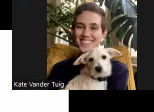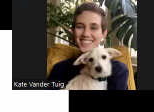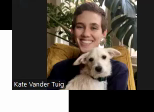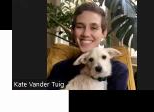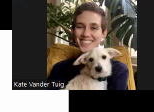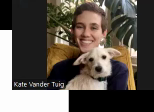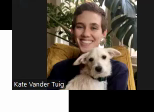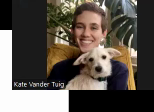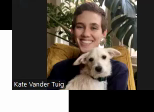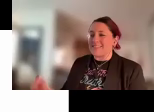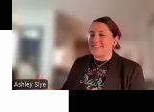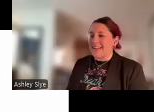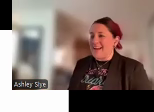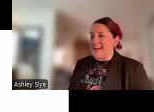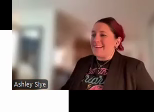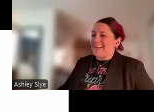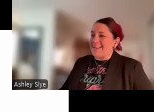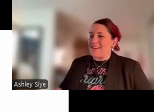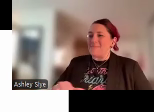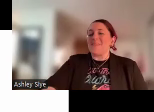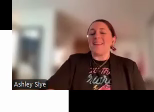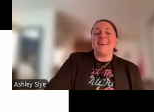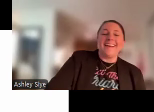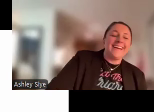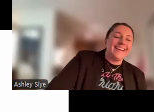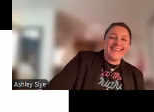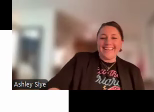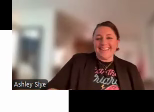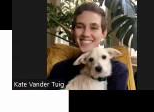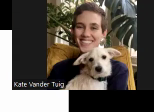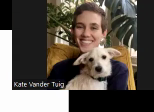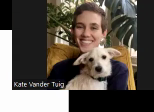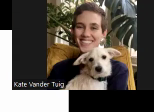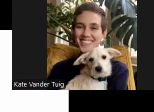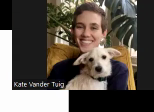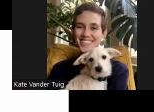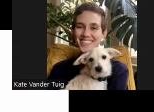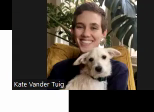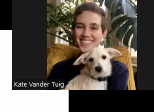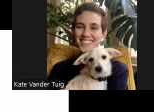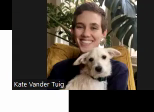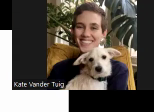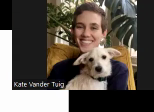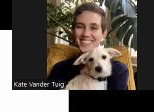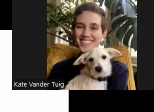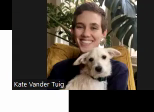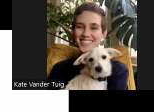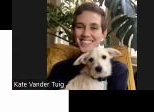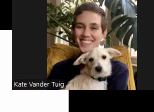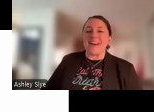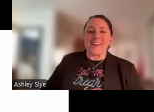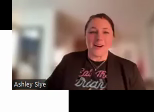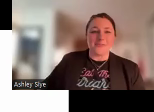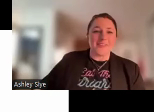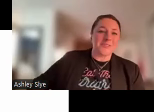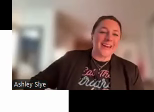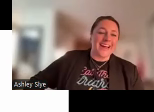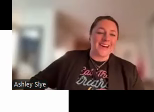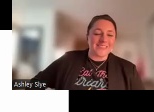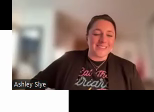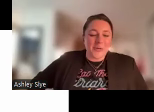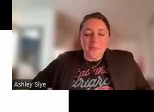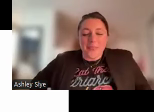Ashley, creo que estás en mute y no te podemos escuchar. Sí, claro, me tenía que pasar. Sí, es como